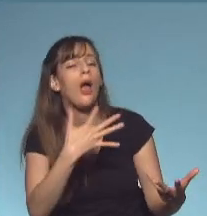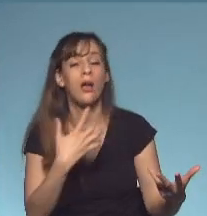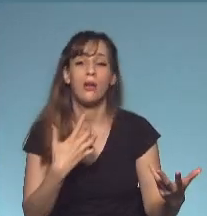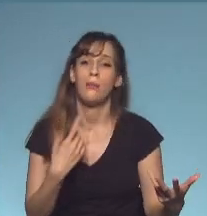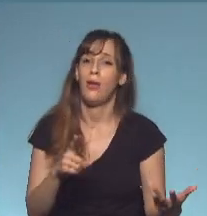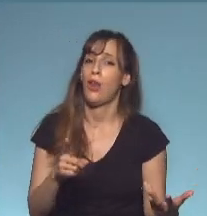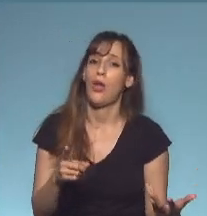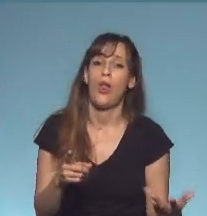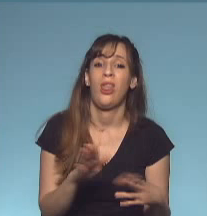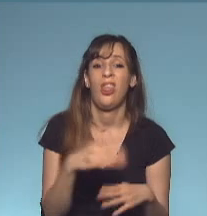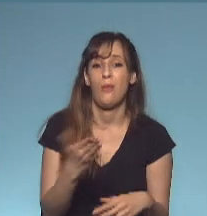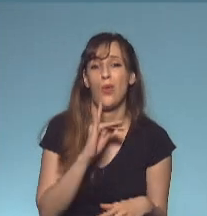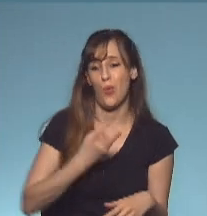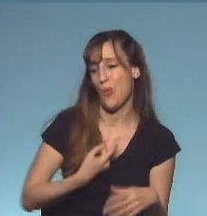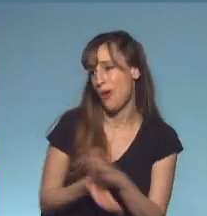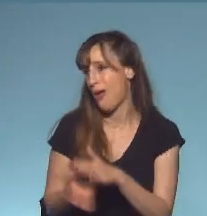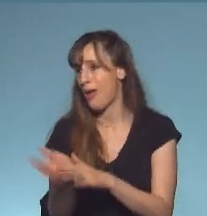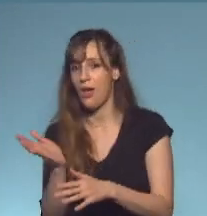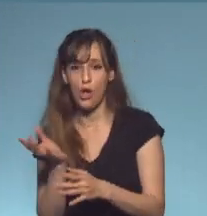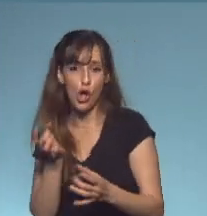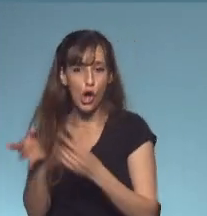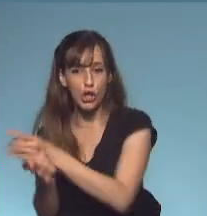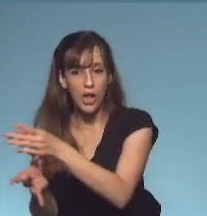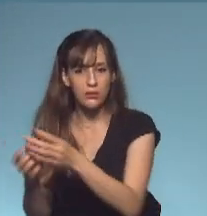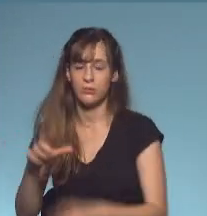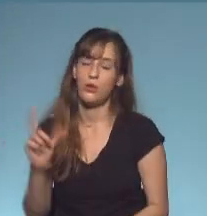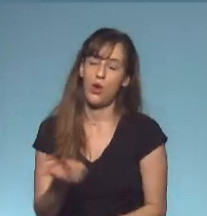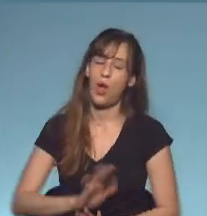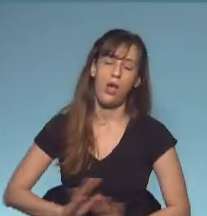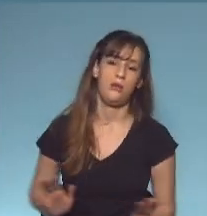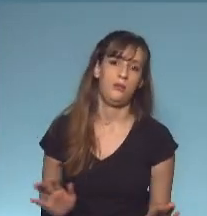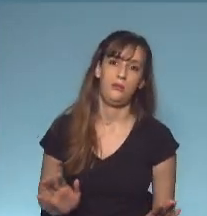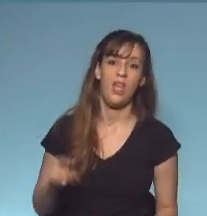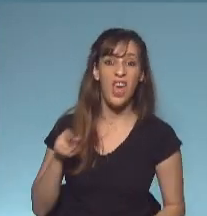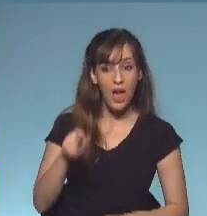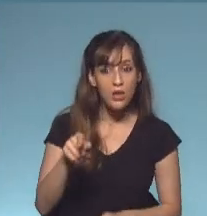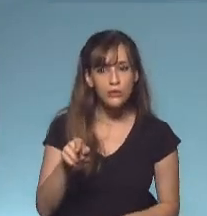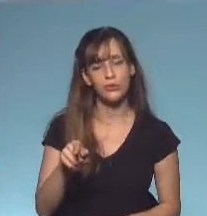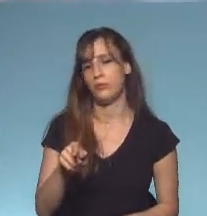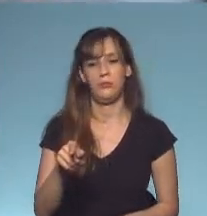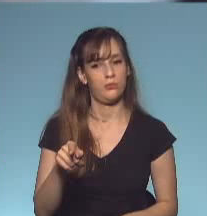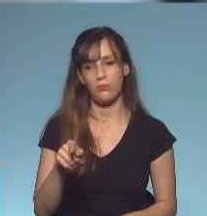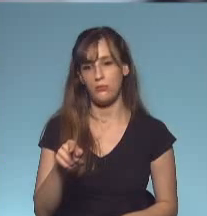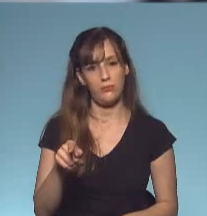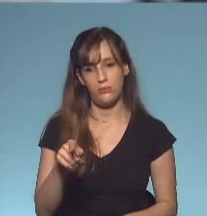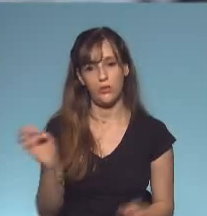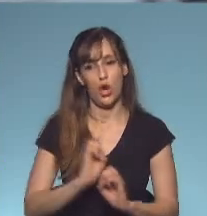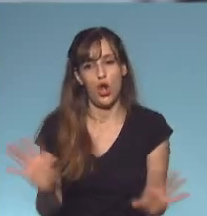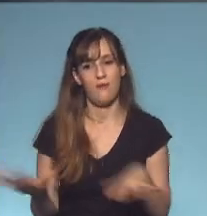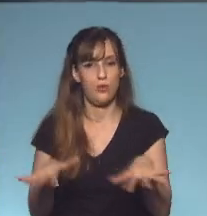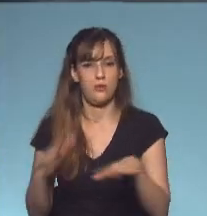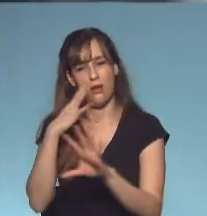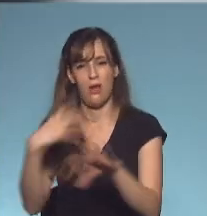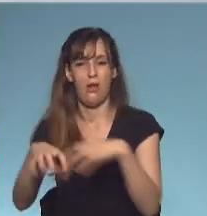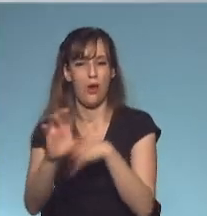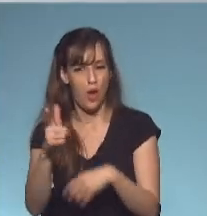derecho a contagiar a los demás. Eso no da derecho a ignorar lo que está ocurriendo. Y esto